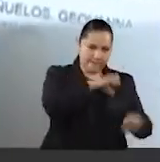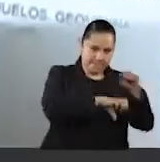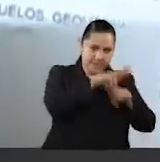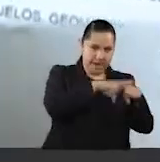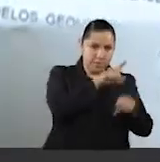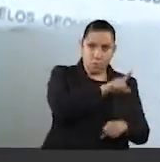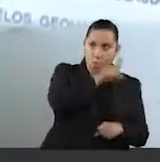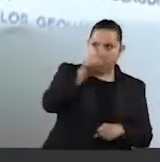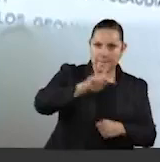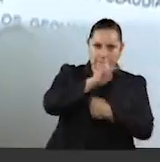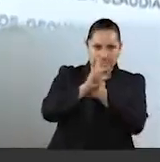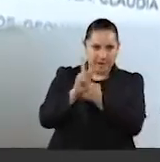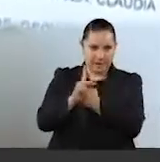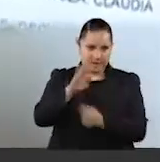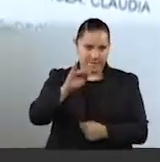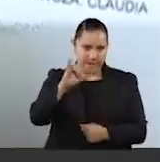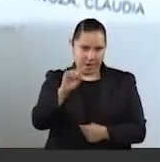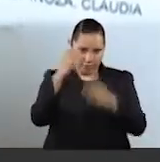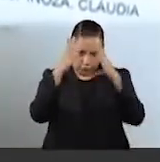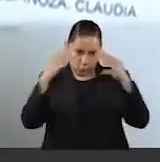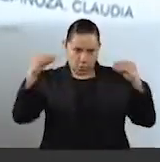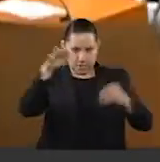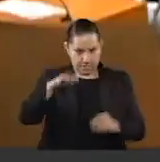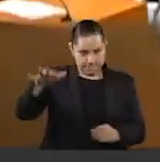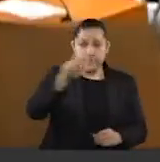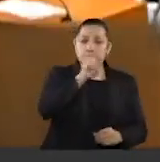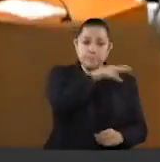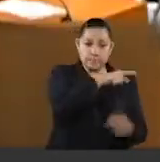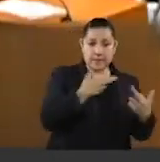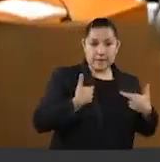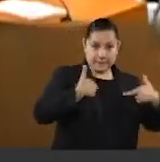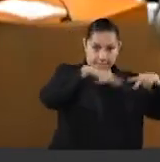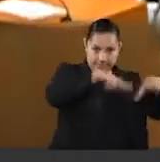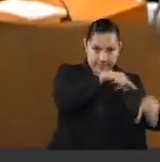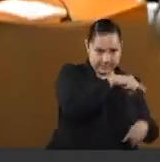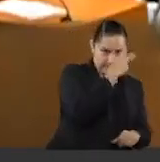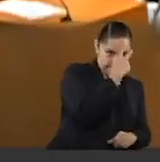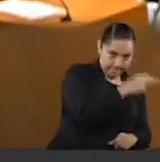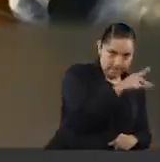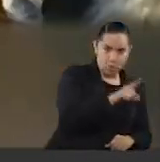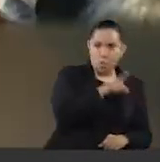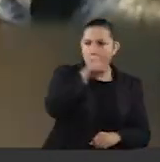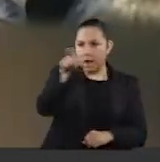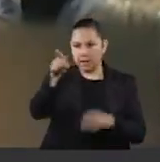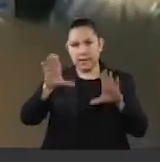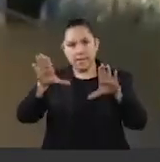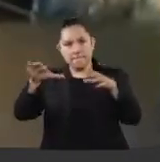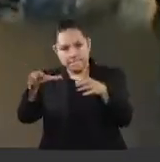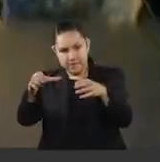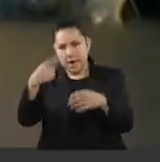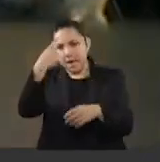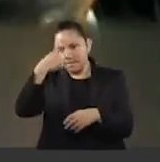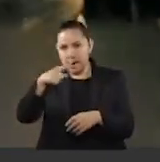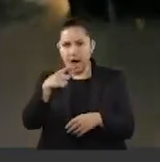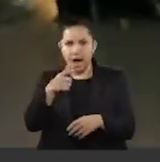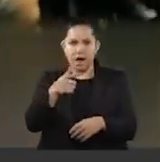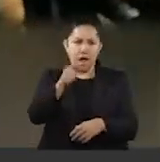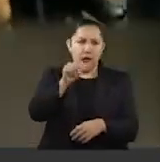Bajos, así como representante permanente de nuestro país ante la Organización para la Prohibición de las Armas Químicas.